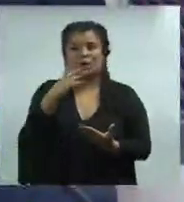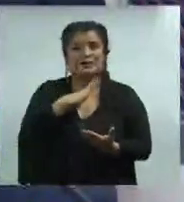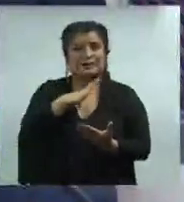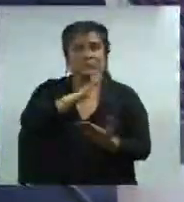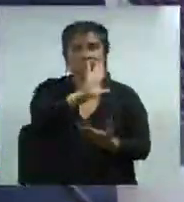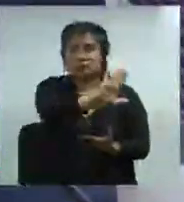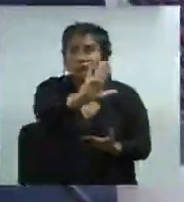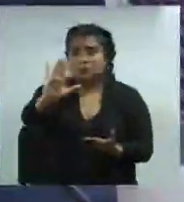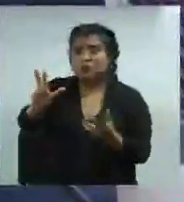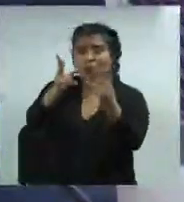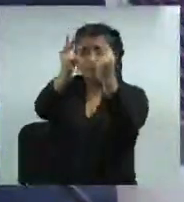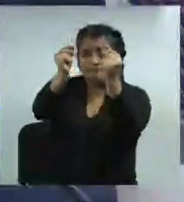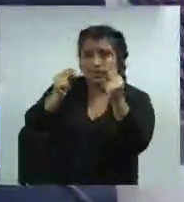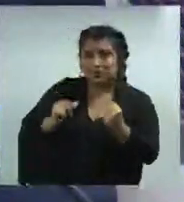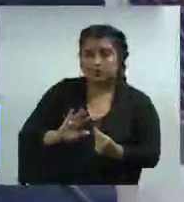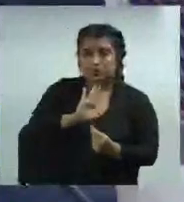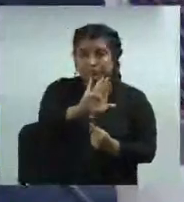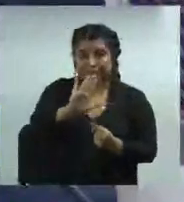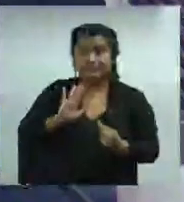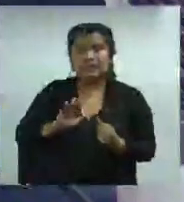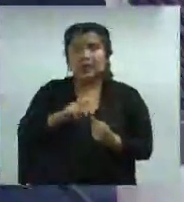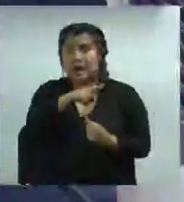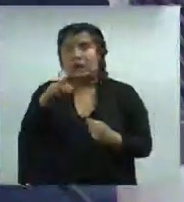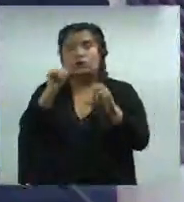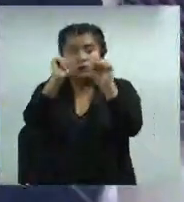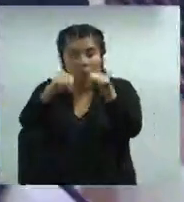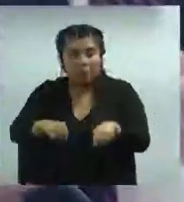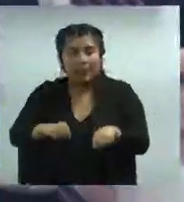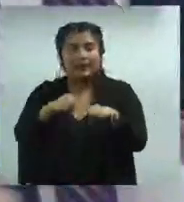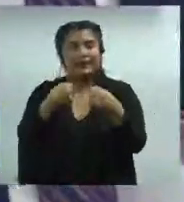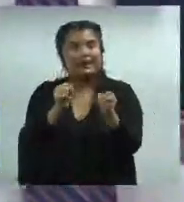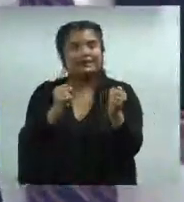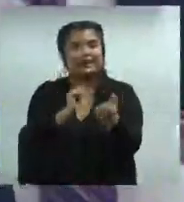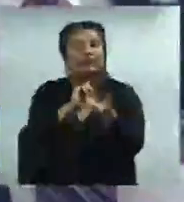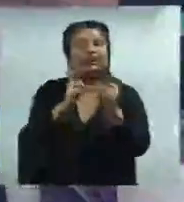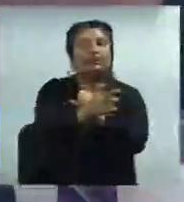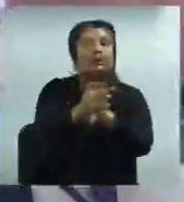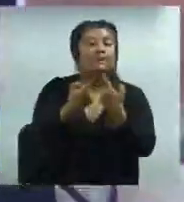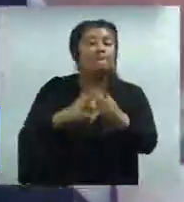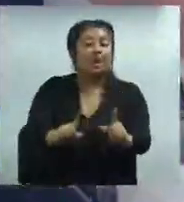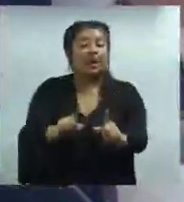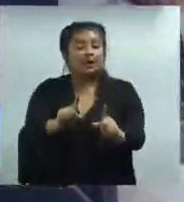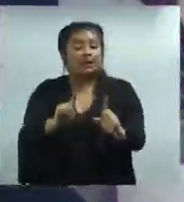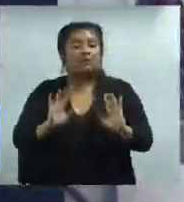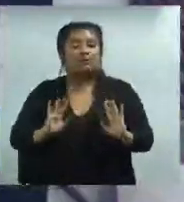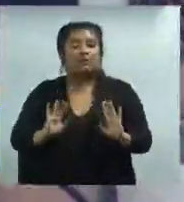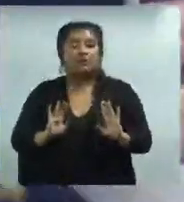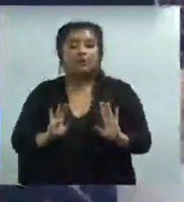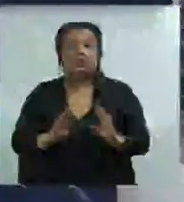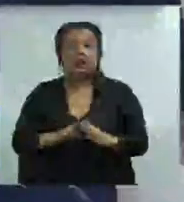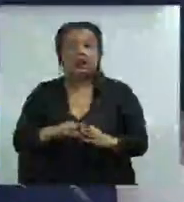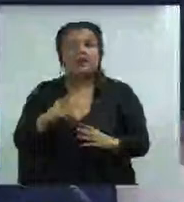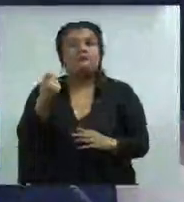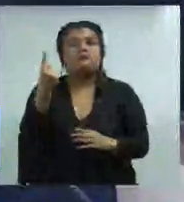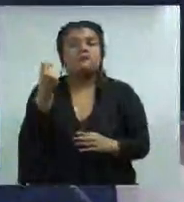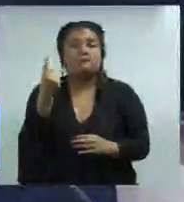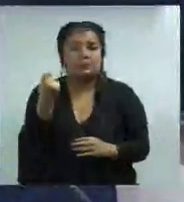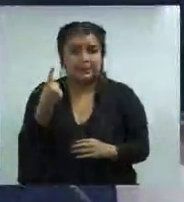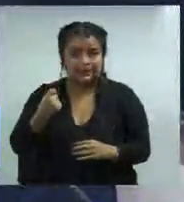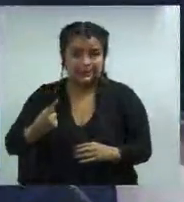presupuesto, todas tienen y pueden hacer estos cambios, pero creo que es falta